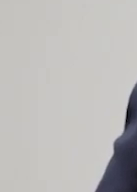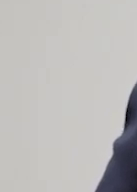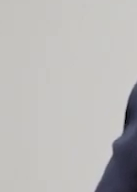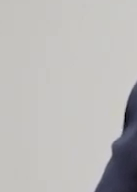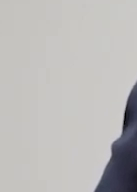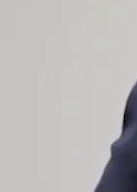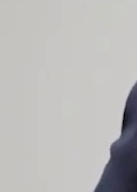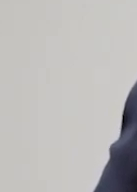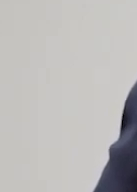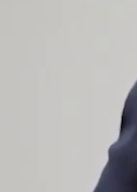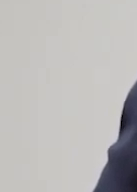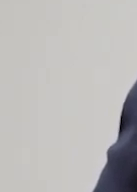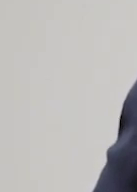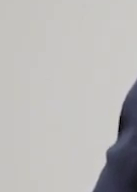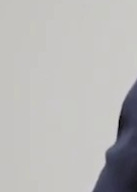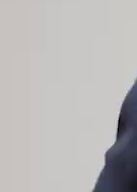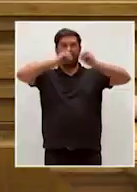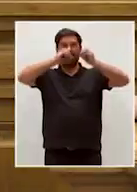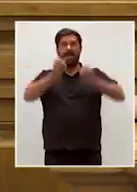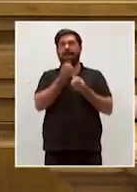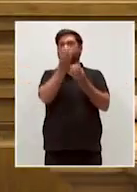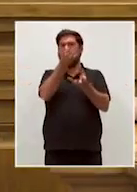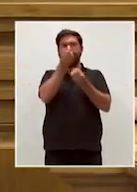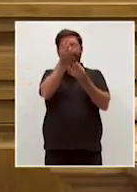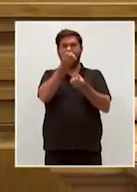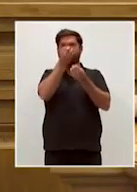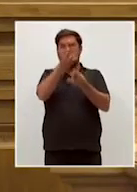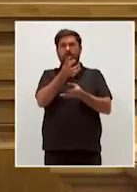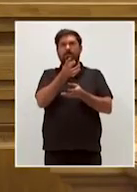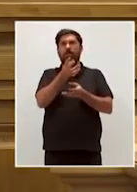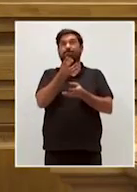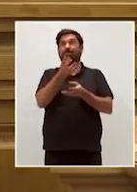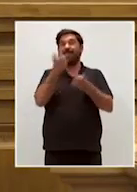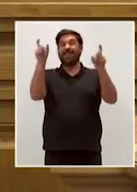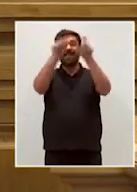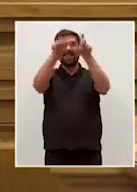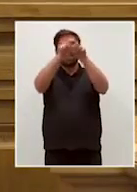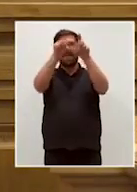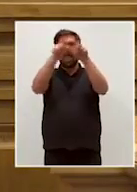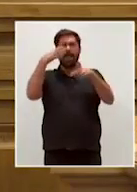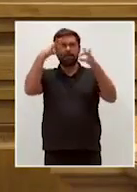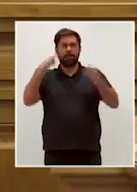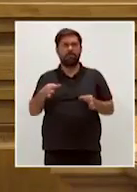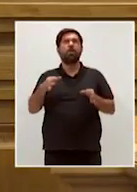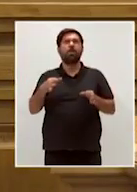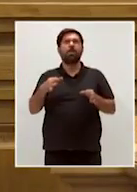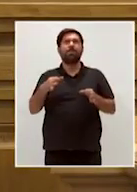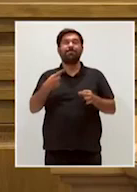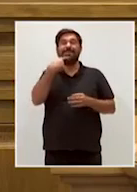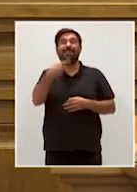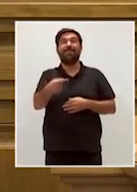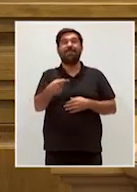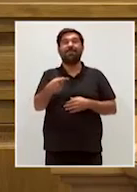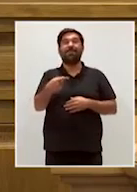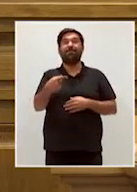de la epidemia de viruela ovina Núñez ha lamentado que cuando hay problemas serios en Castilla la Mancha para que coge el avión y se va